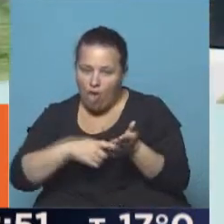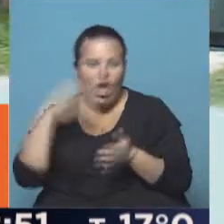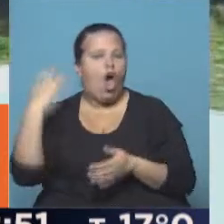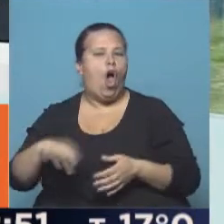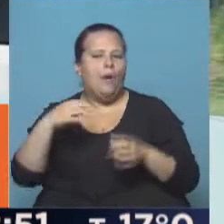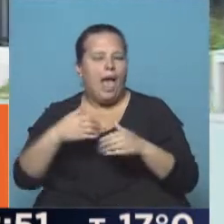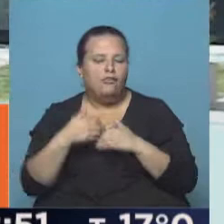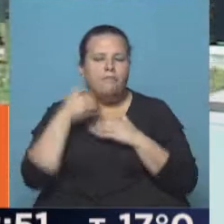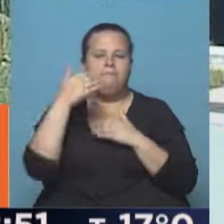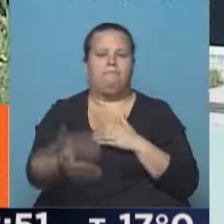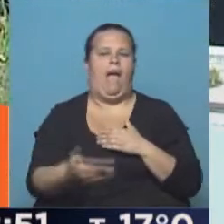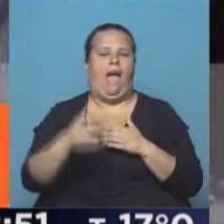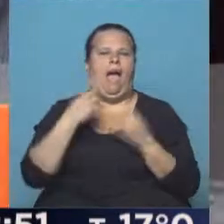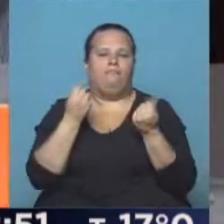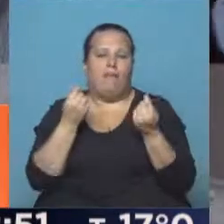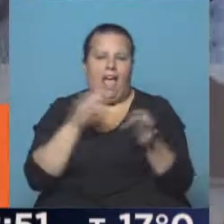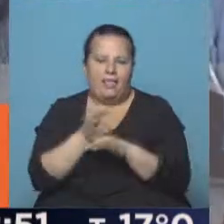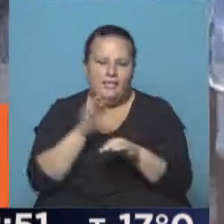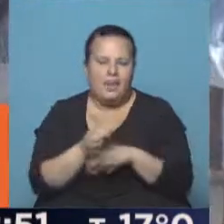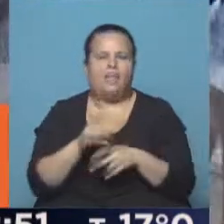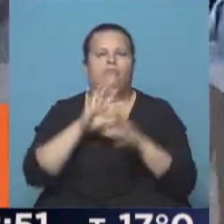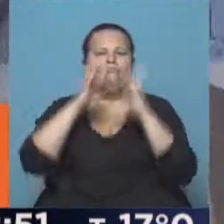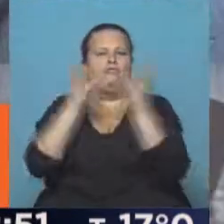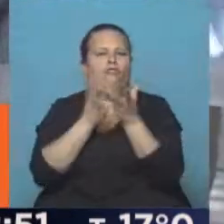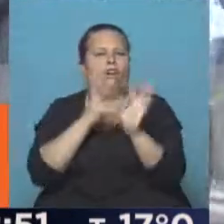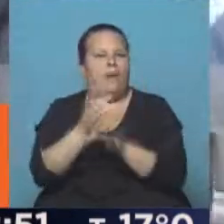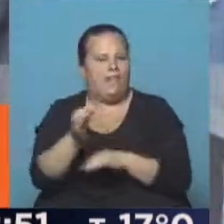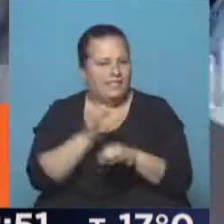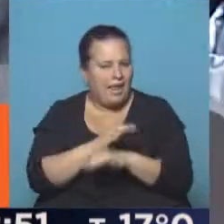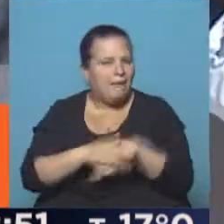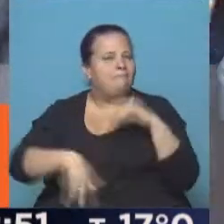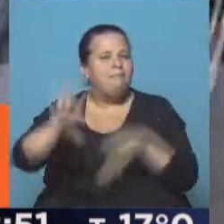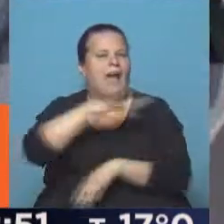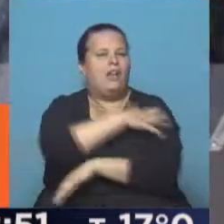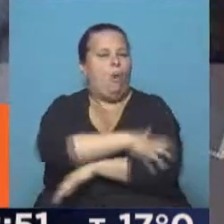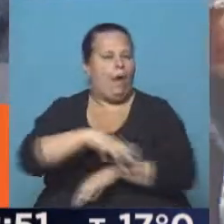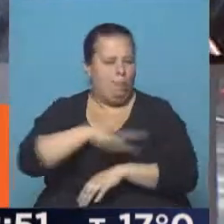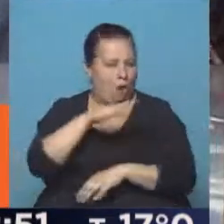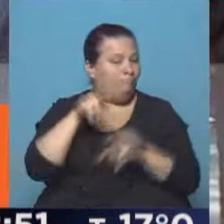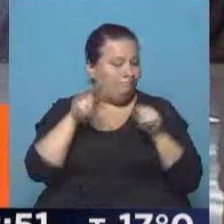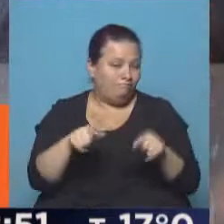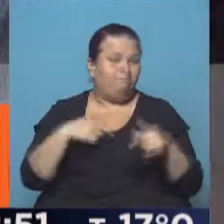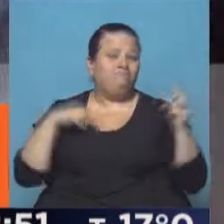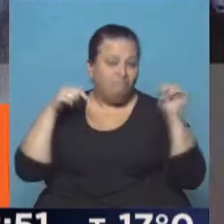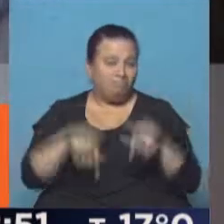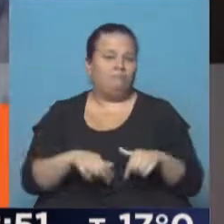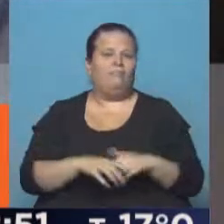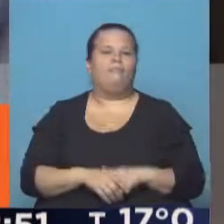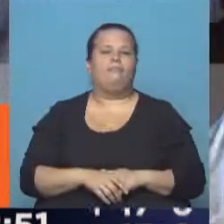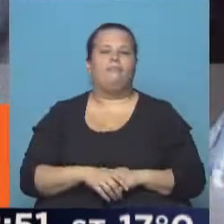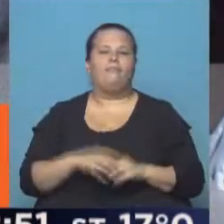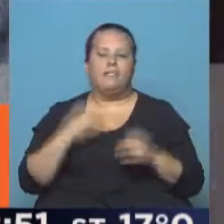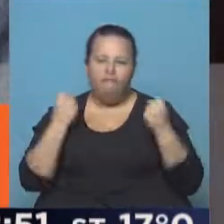de extender toda su calidad y toda su enseñanza, sobre todo a las zonas más vulnerables. Y en ese sentido estamos